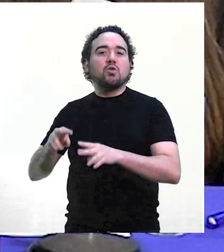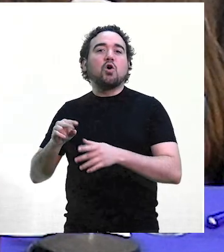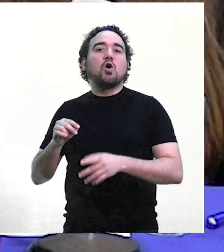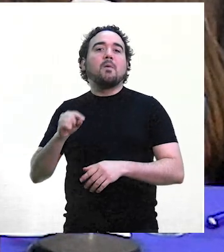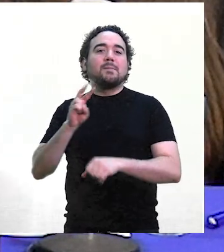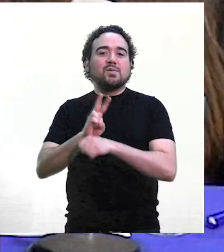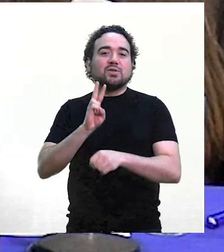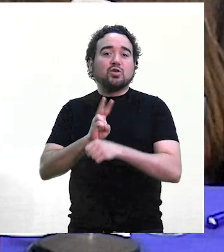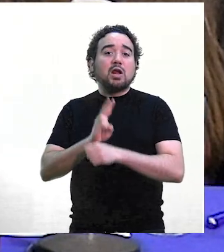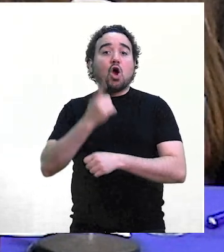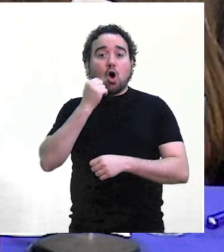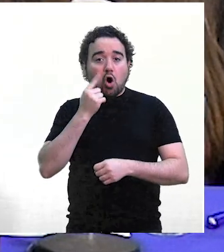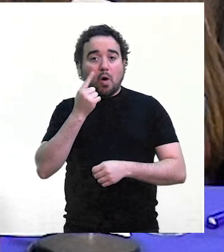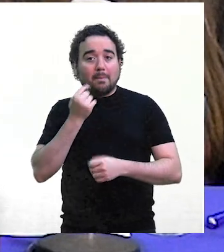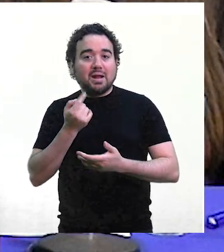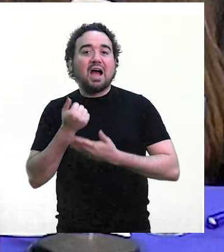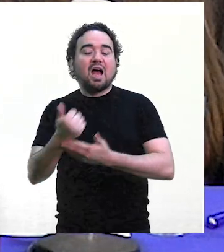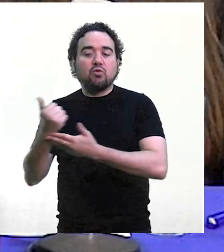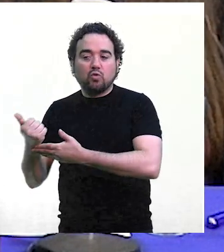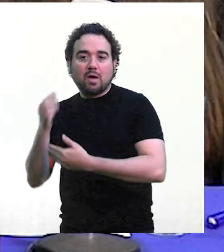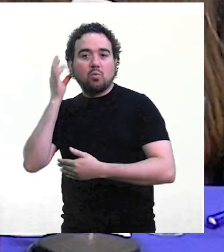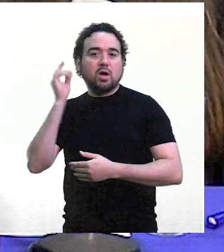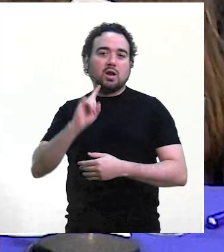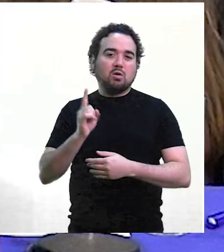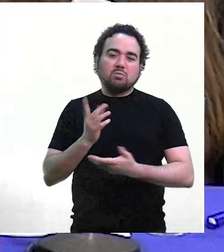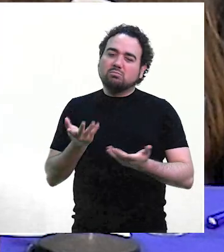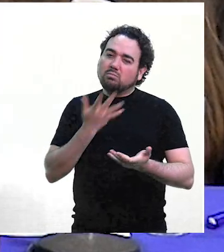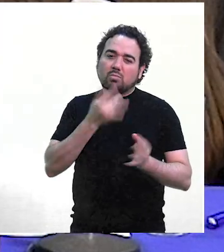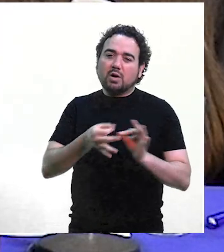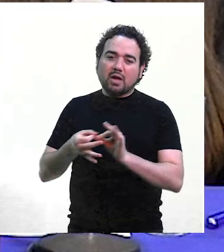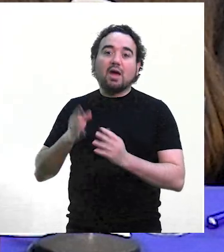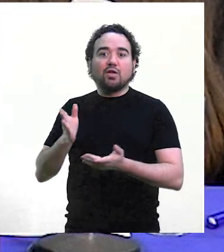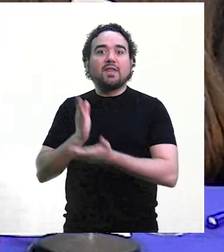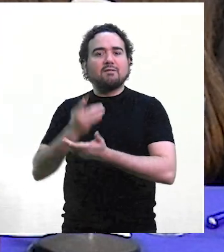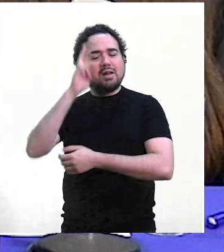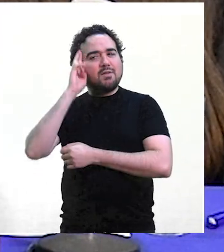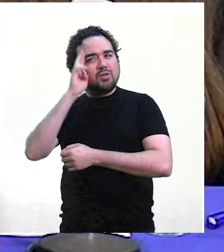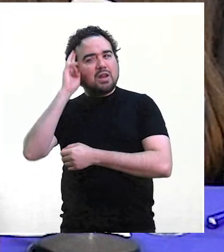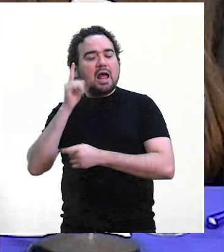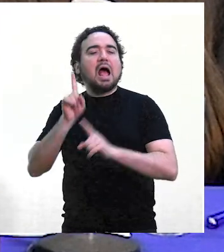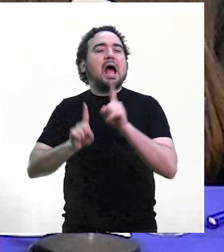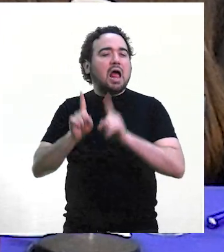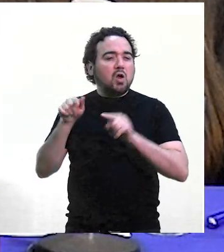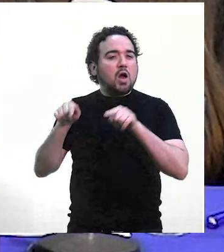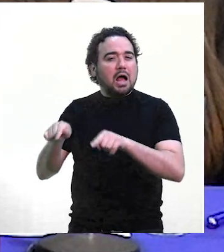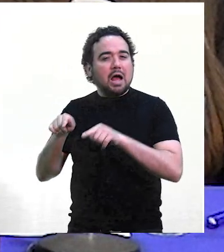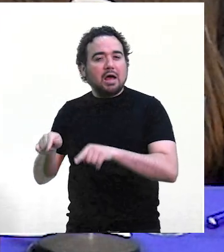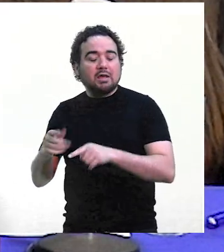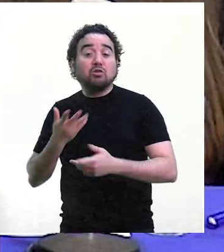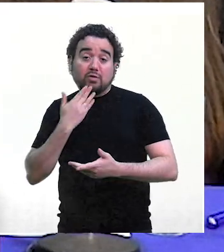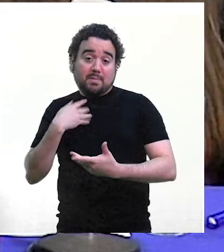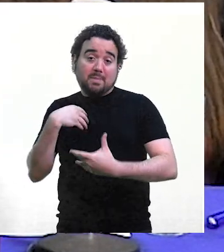profesores? Que los hombres son los ayudantes y no las mujeres. Claro. Yo creo que eso también tenemos que reflexionar y observar. Algo estamos